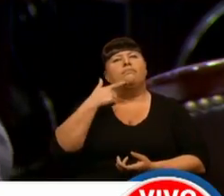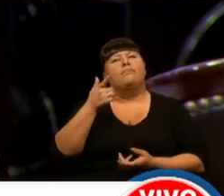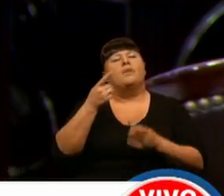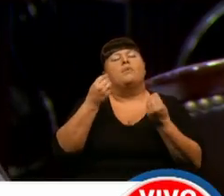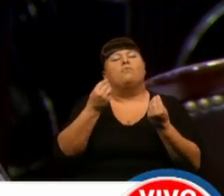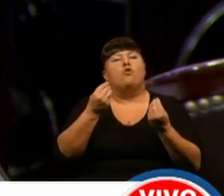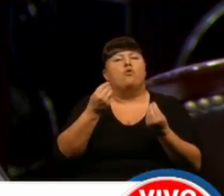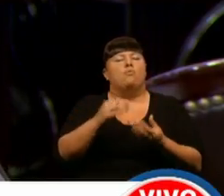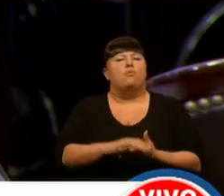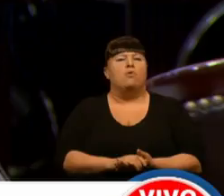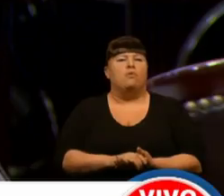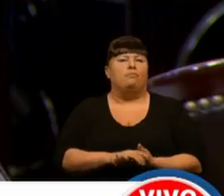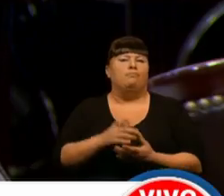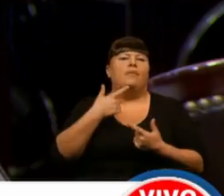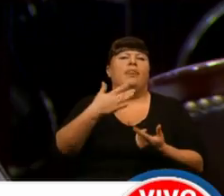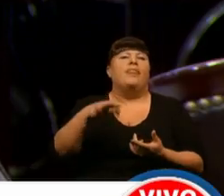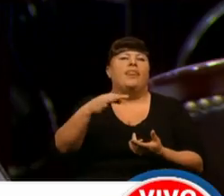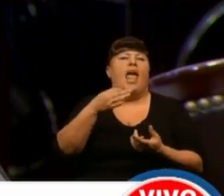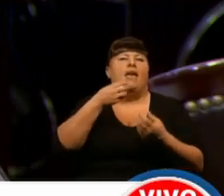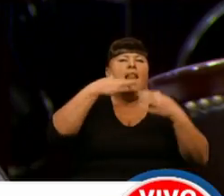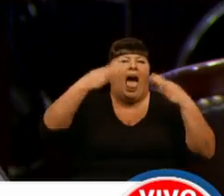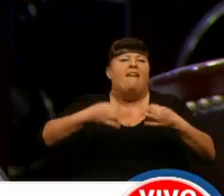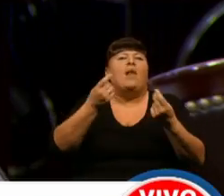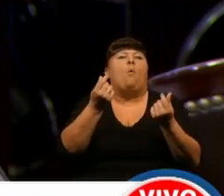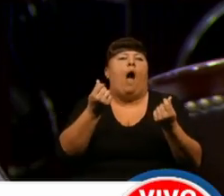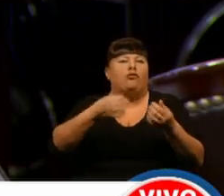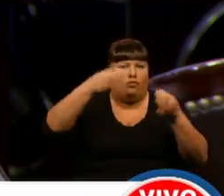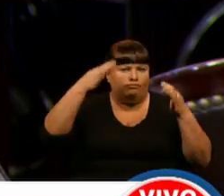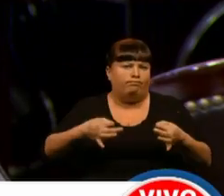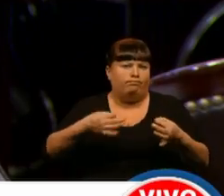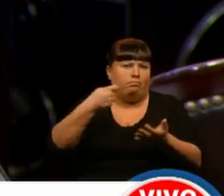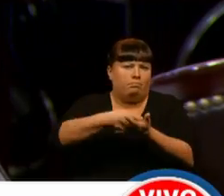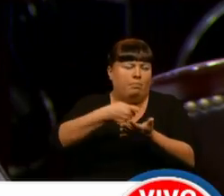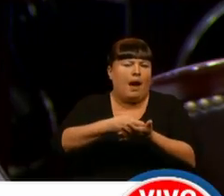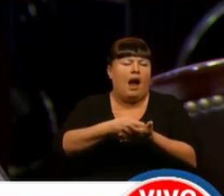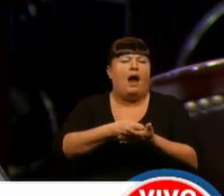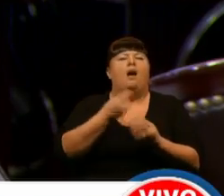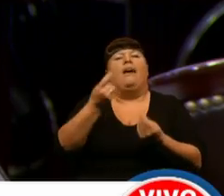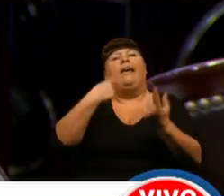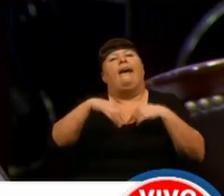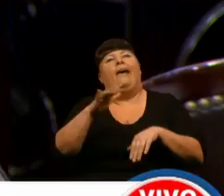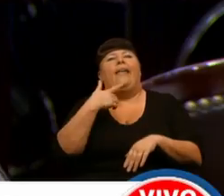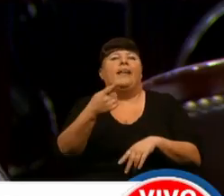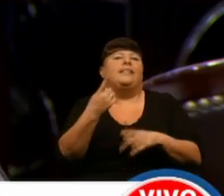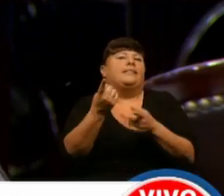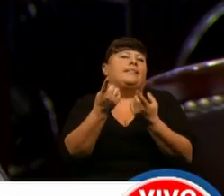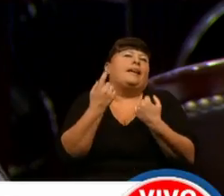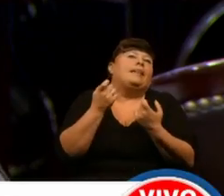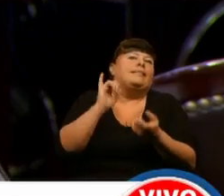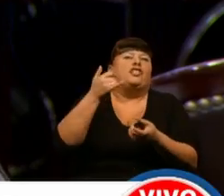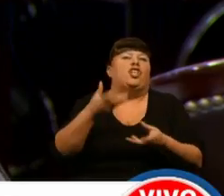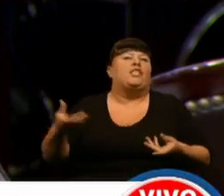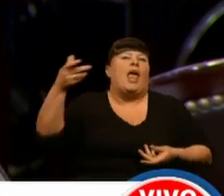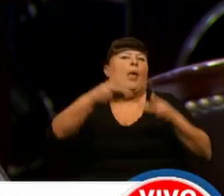partir de sinceramiento de costos se justificaba a partir de la necesidad supuesta de